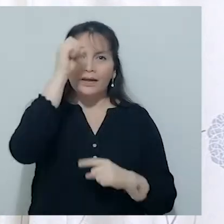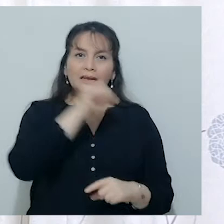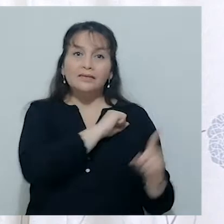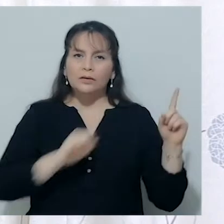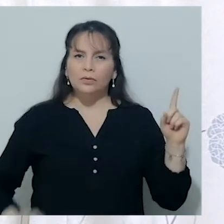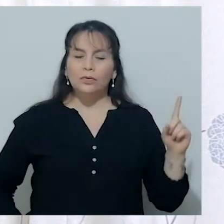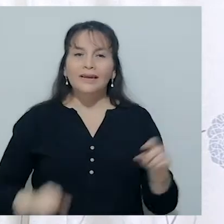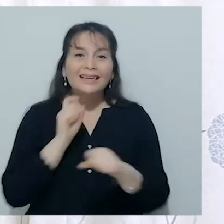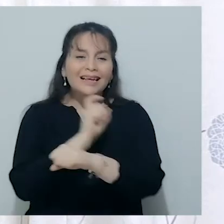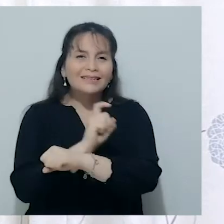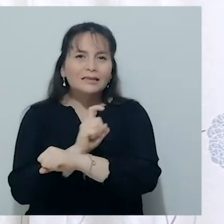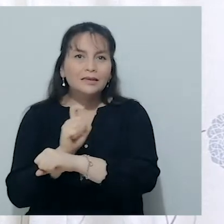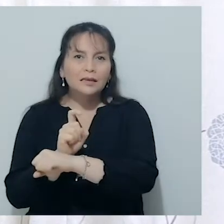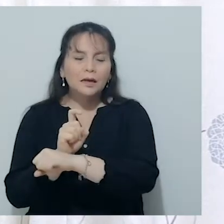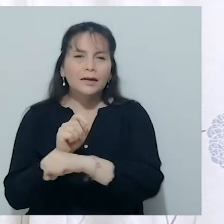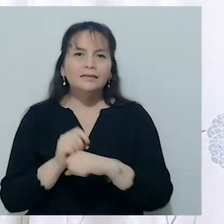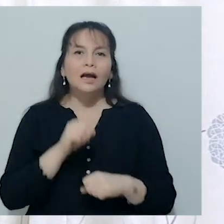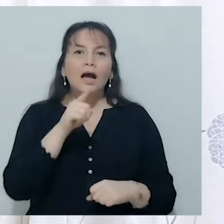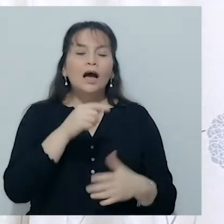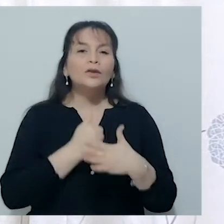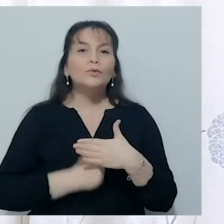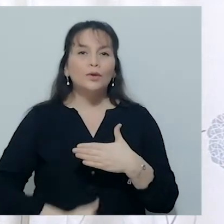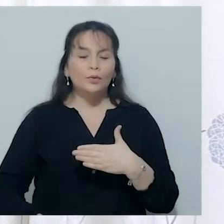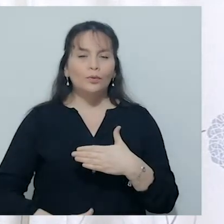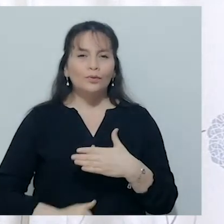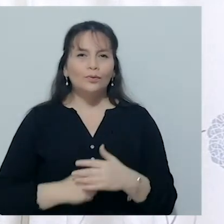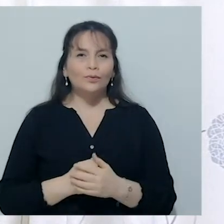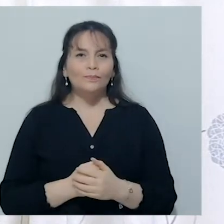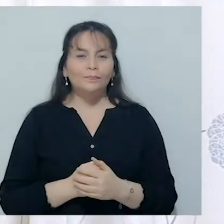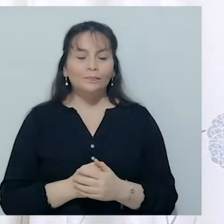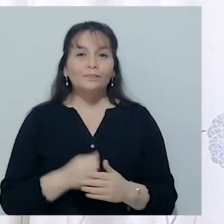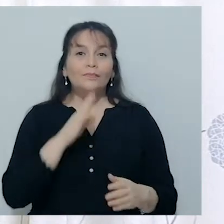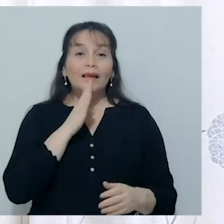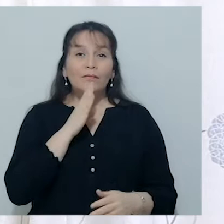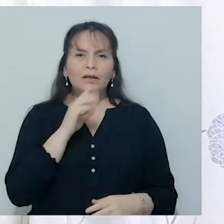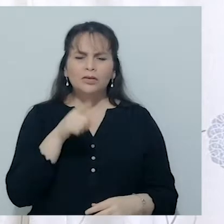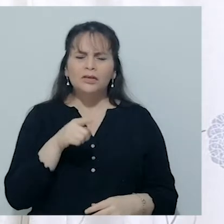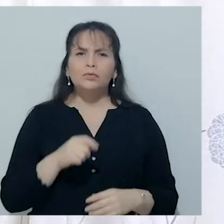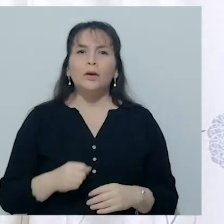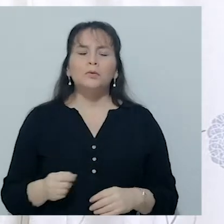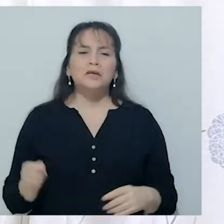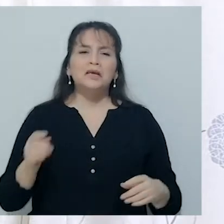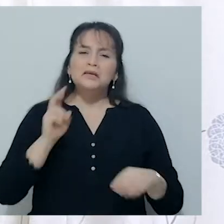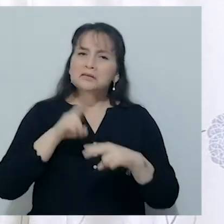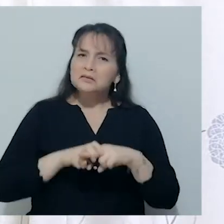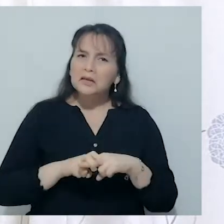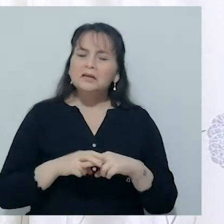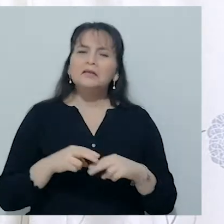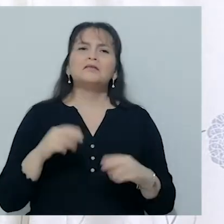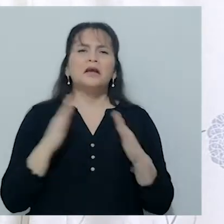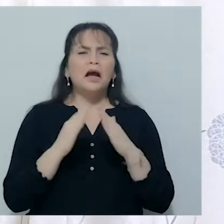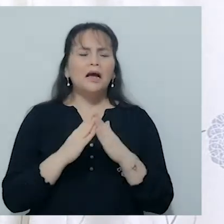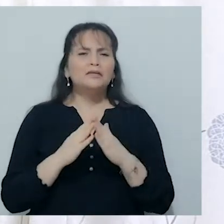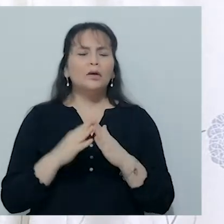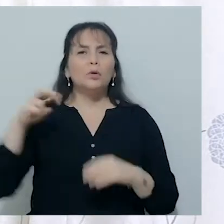del Señor, las enseñarás a tus hijos, hablando de ellas cuando te sientes en casa, cuando andes